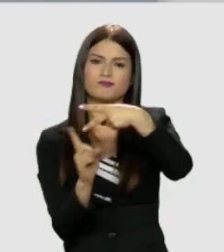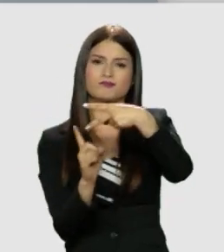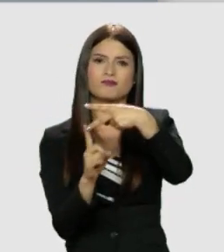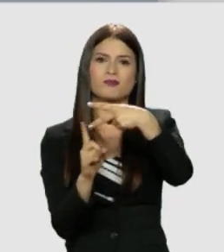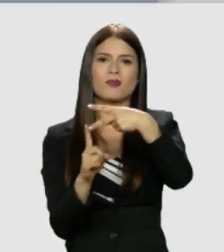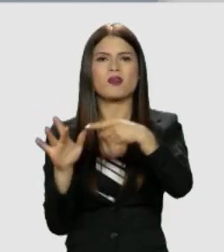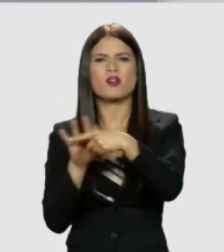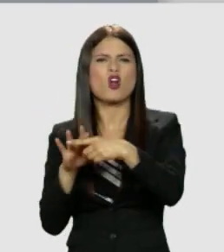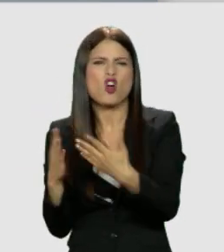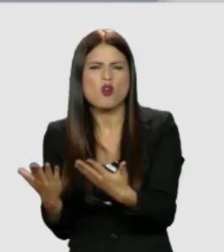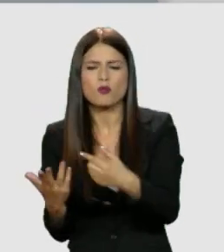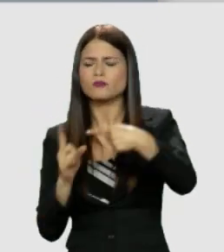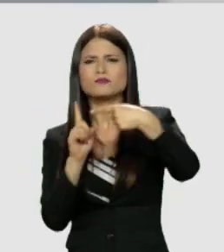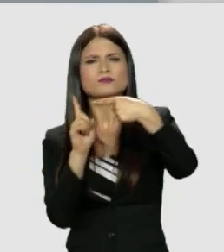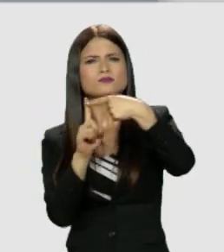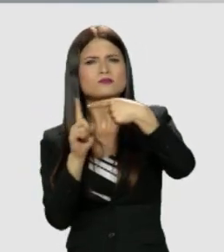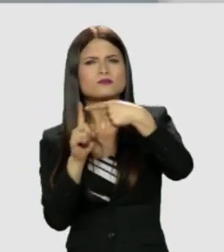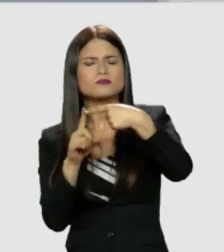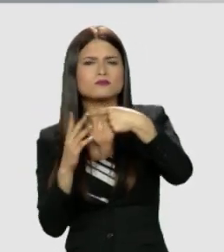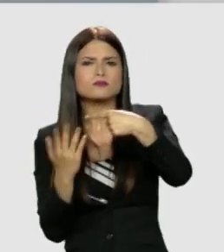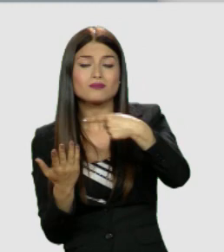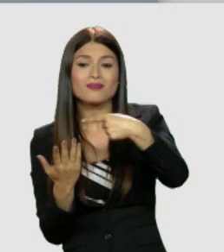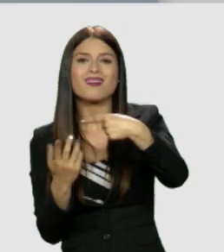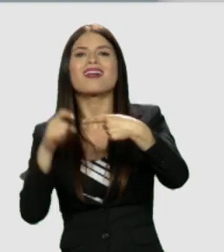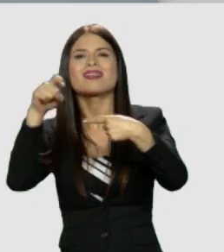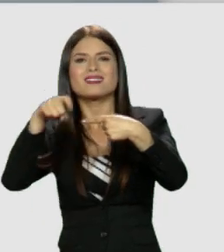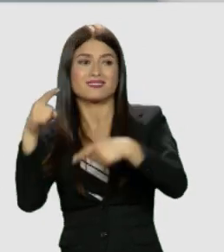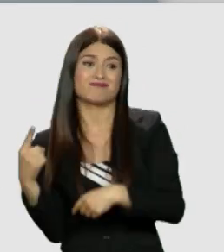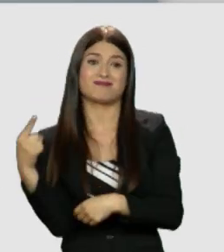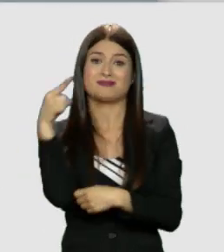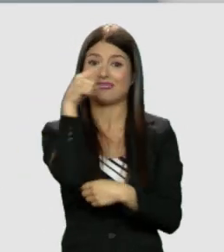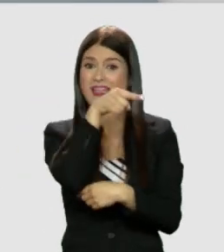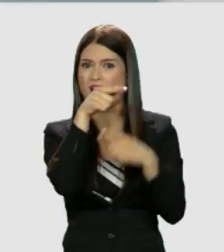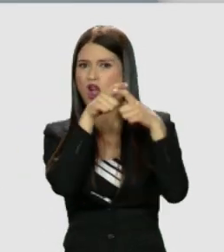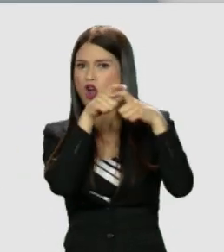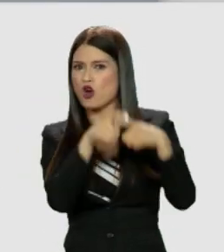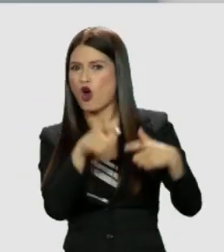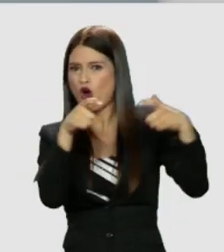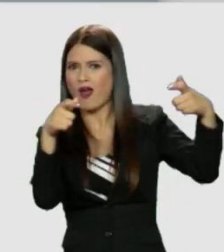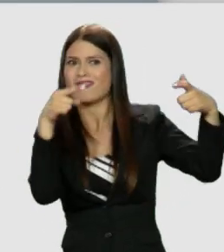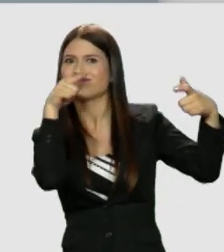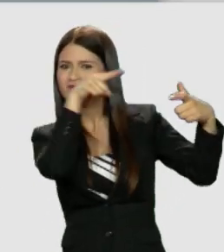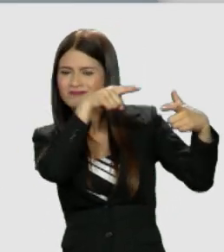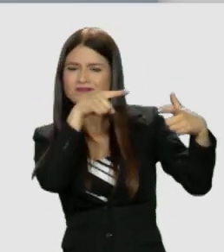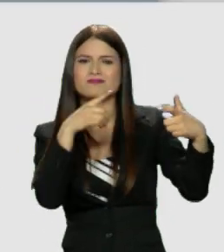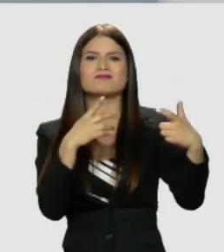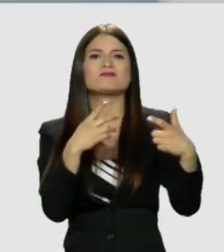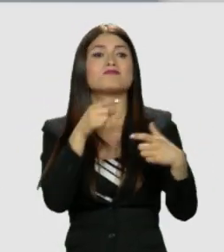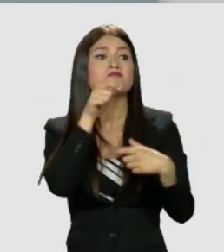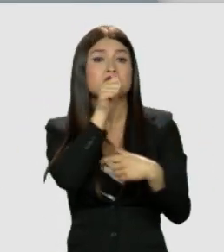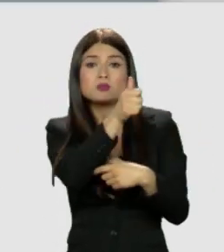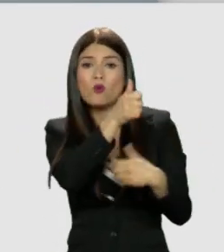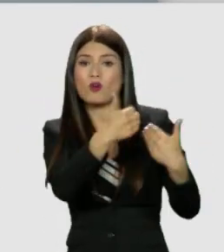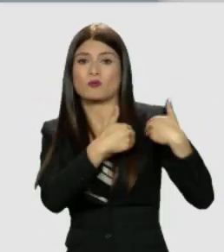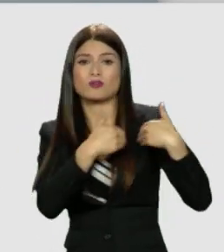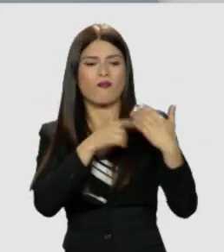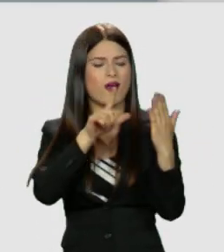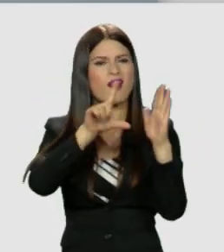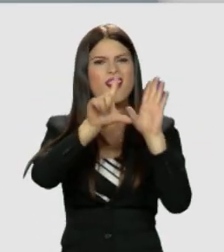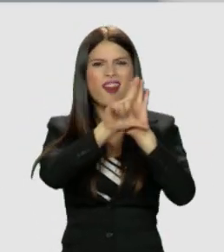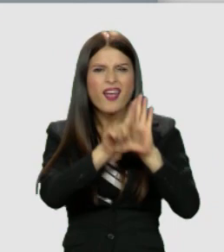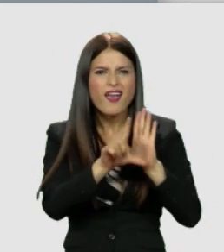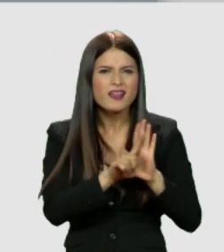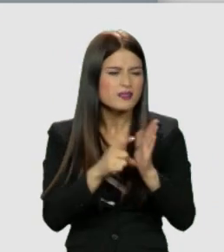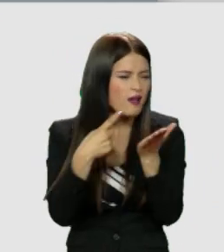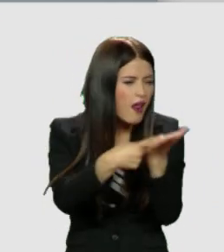congreso es ahí donde todas las leyes de la República deben ser discutidas y aprobadas sobre